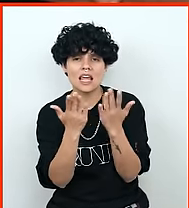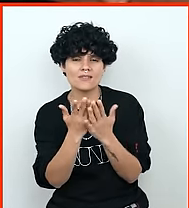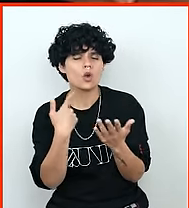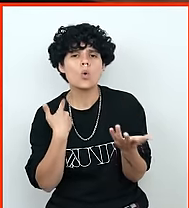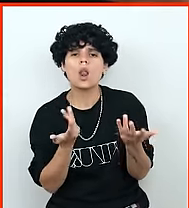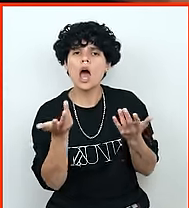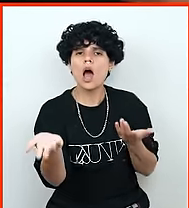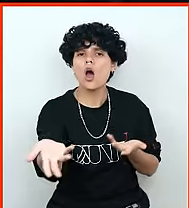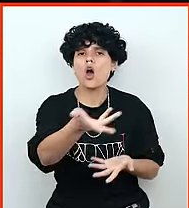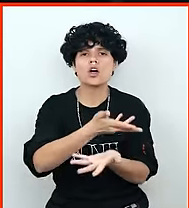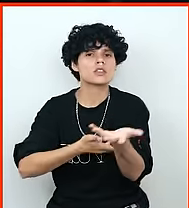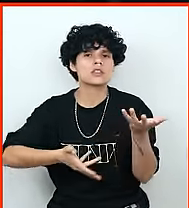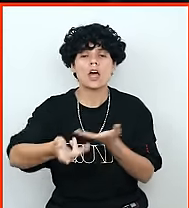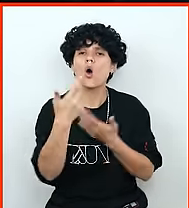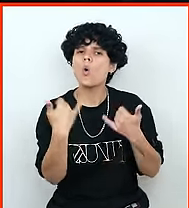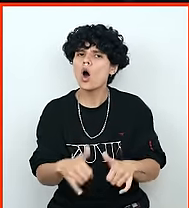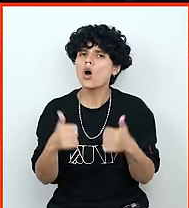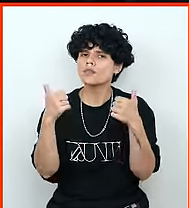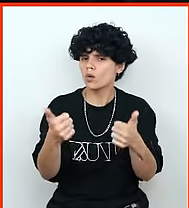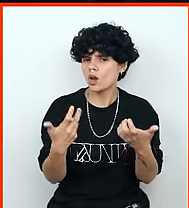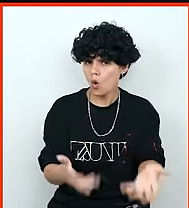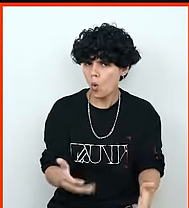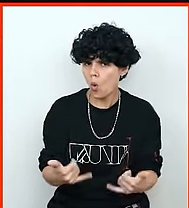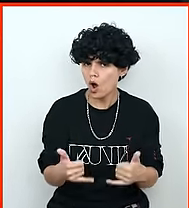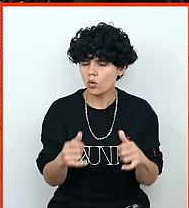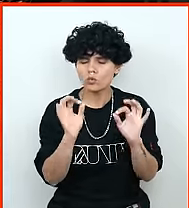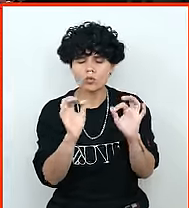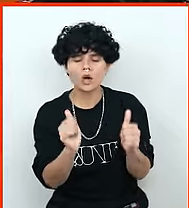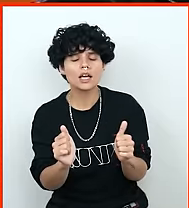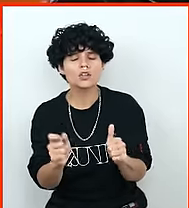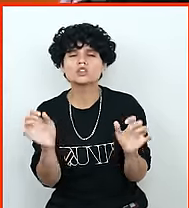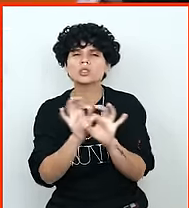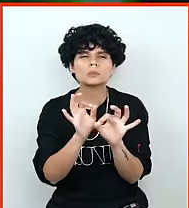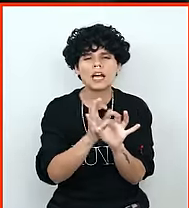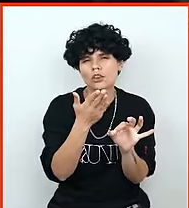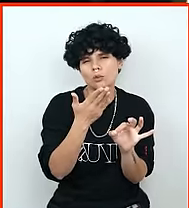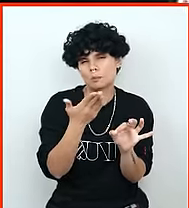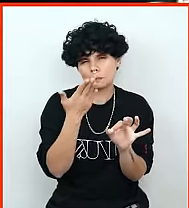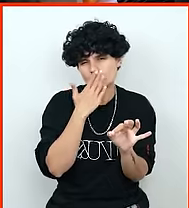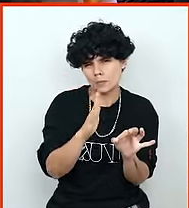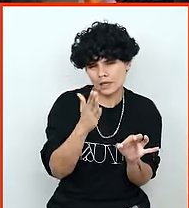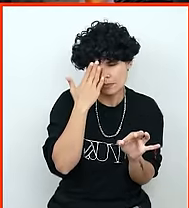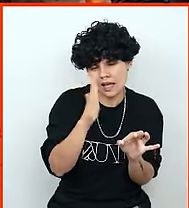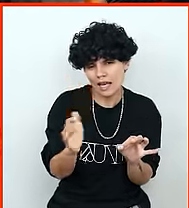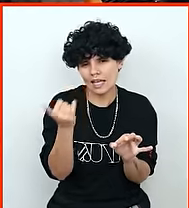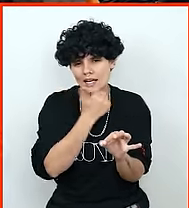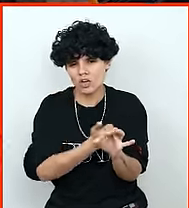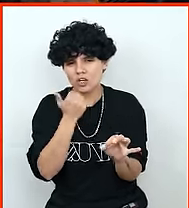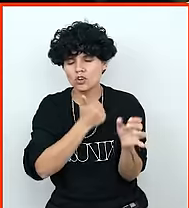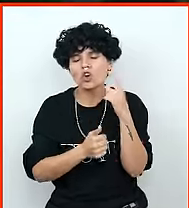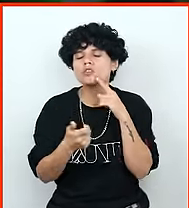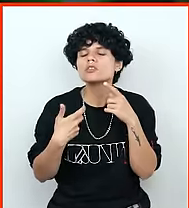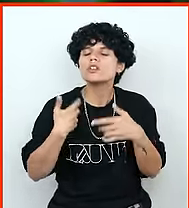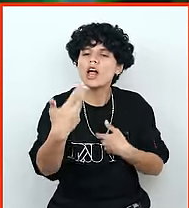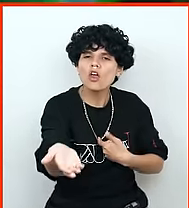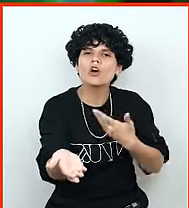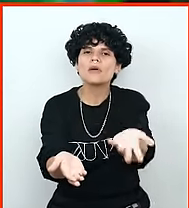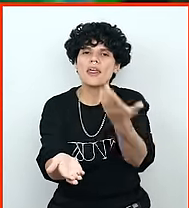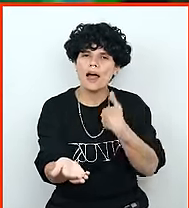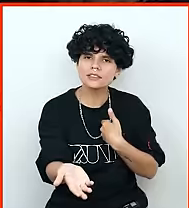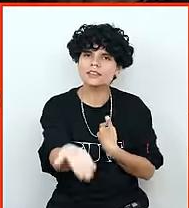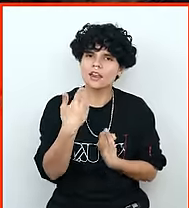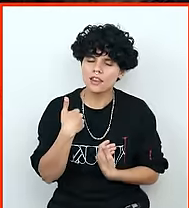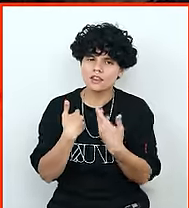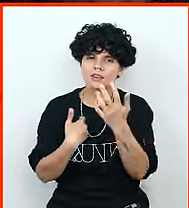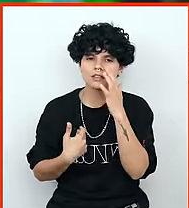Sí. El juego es bueno, ¿ah? ¿Eh? La explicación es mala, pero el juego es bueno. Pa, yo te tiro un título de un libro, tú, pa, te respondí, pa, pa, y ahí